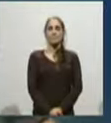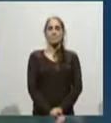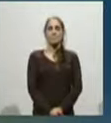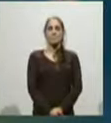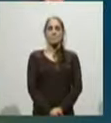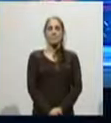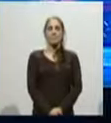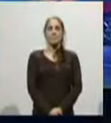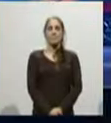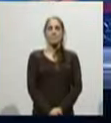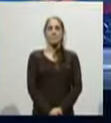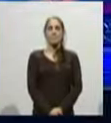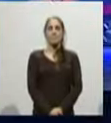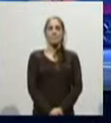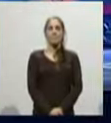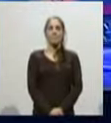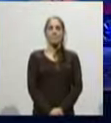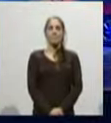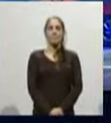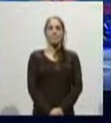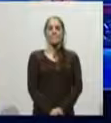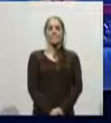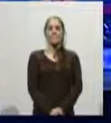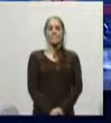de gravedad. Con toda